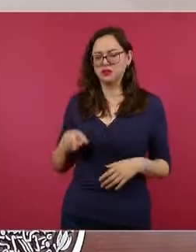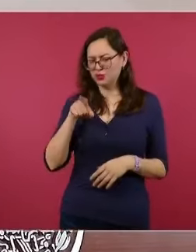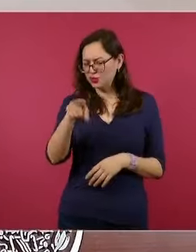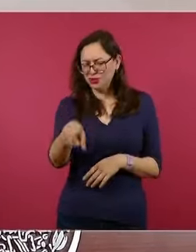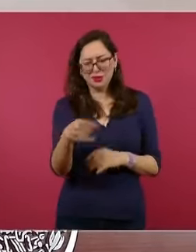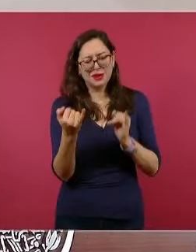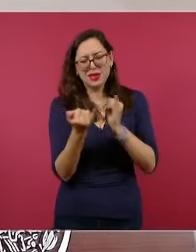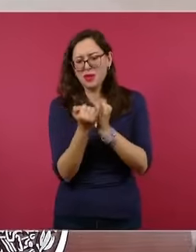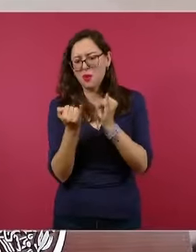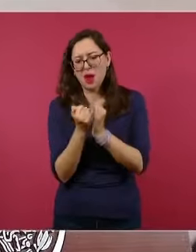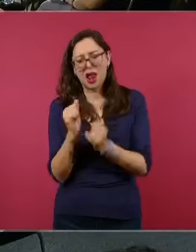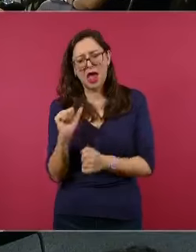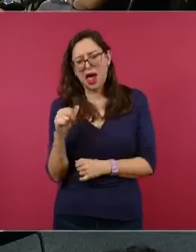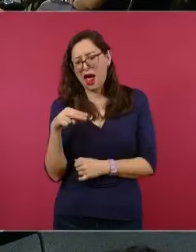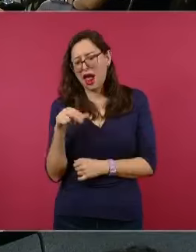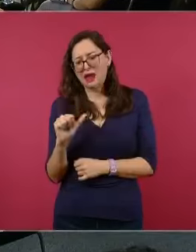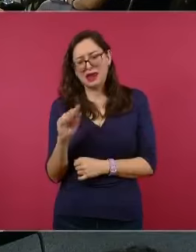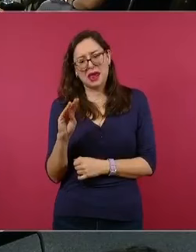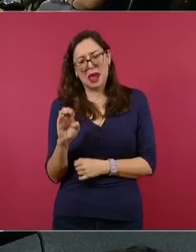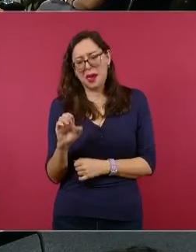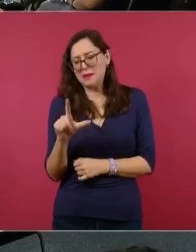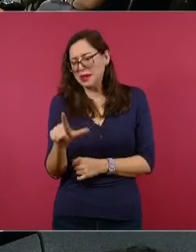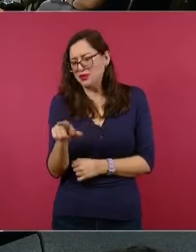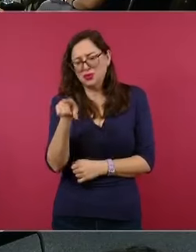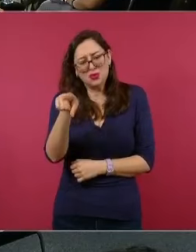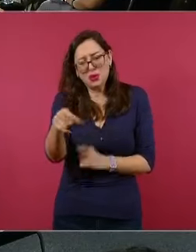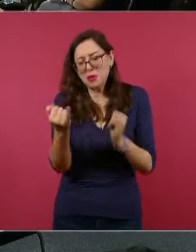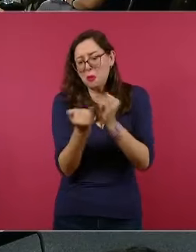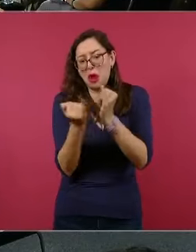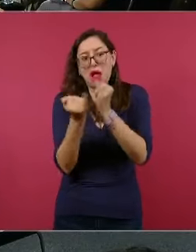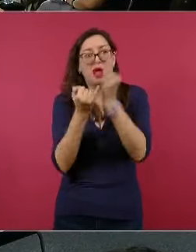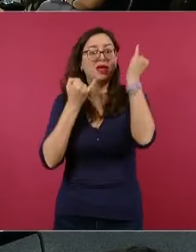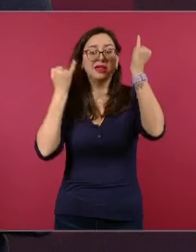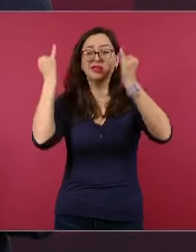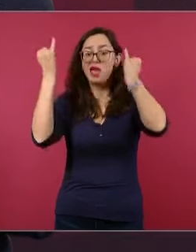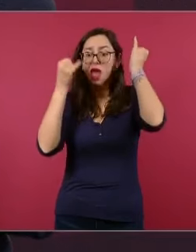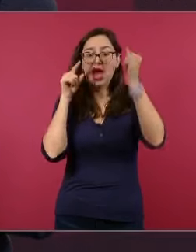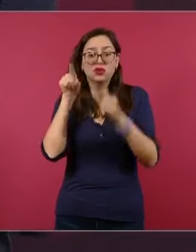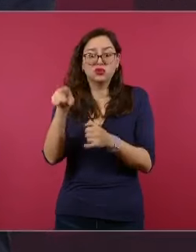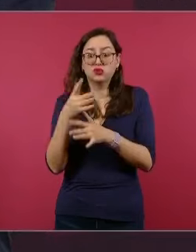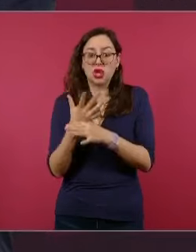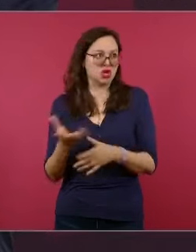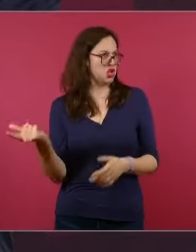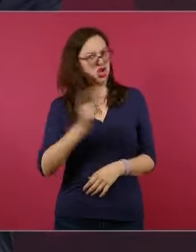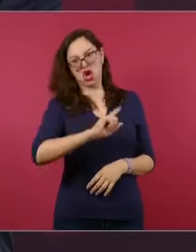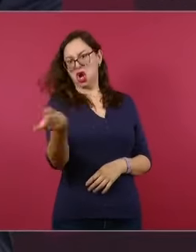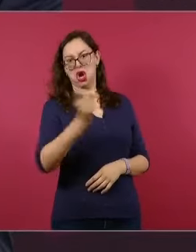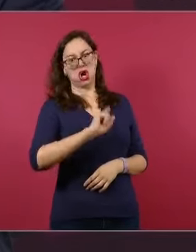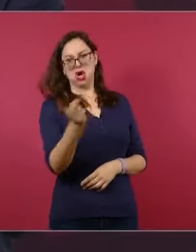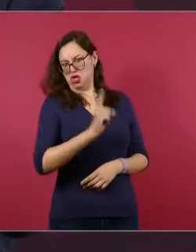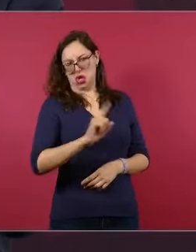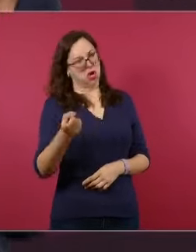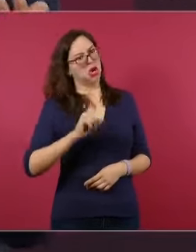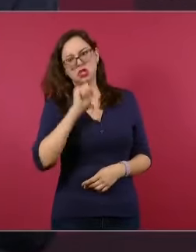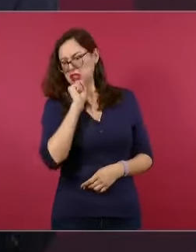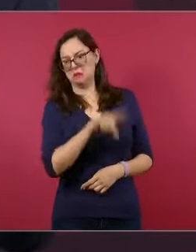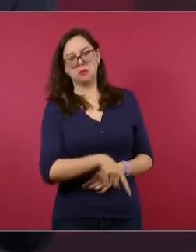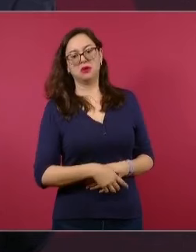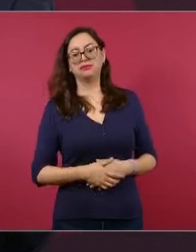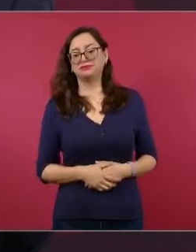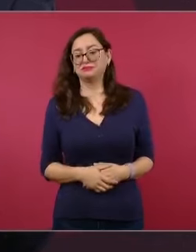como ella usted ya me dijo que usted no tuvo que ver s ya estás como Anabel o sea porque no tampoco presidente no conozco al